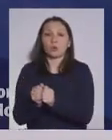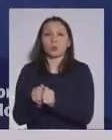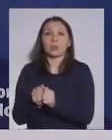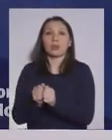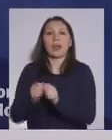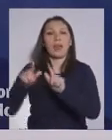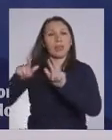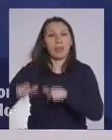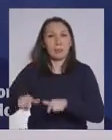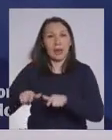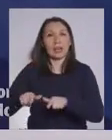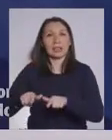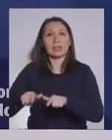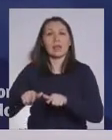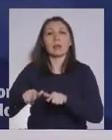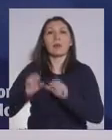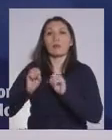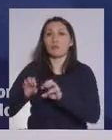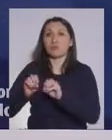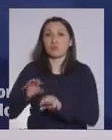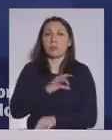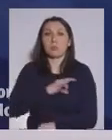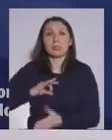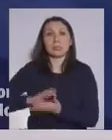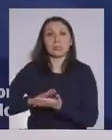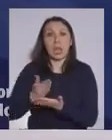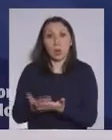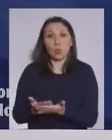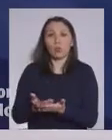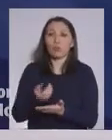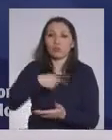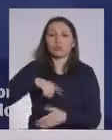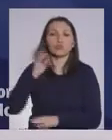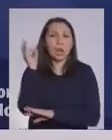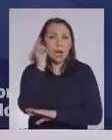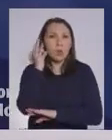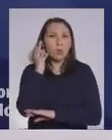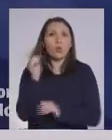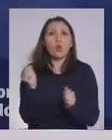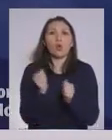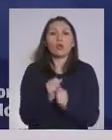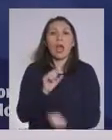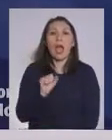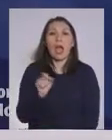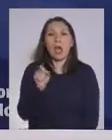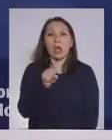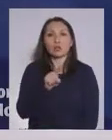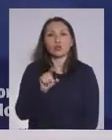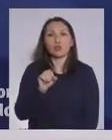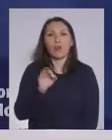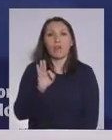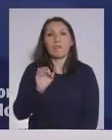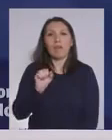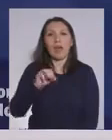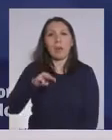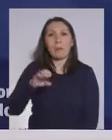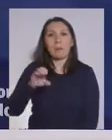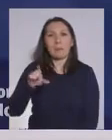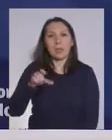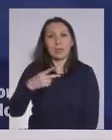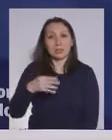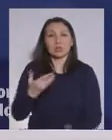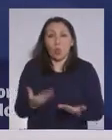departamento de formación del ministerio de salud estamos en reuniones con a sofomes permanentes de hecho hoy día